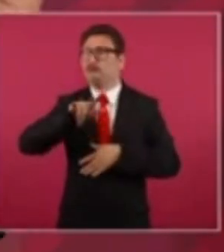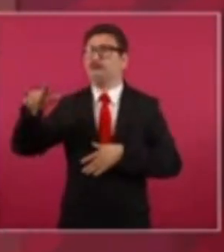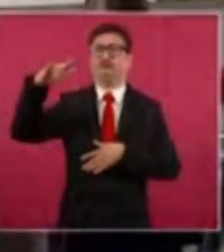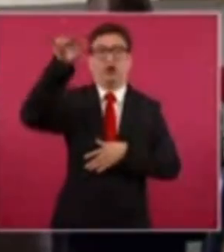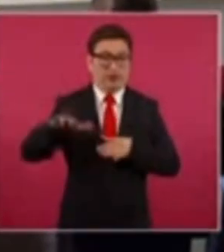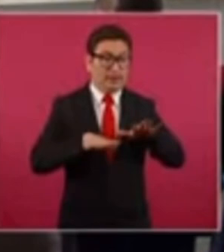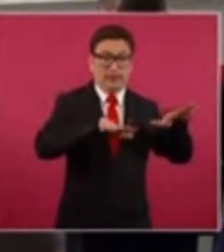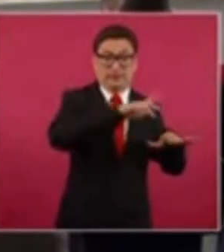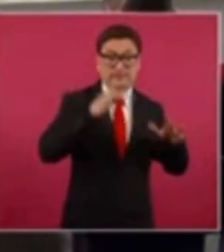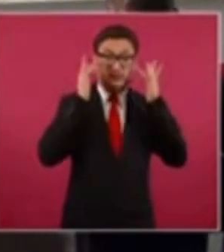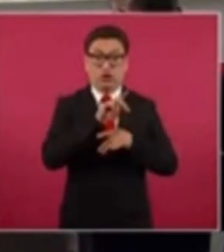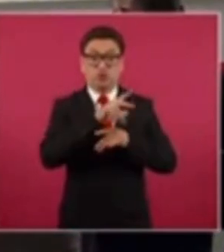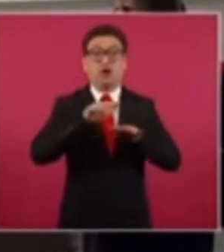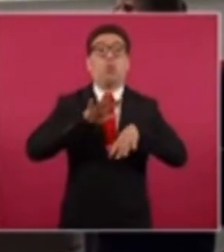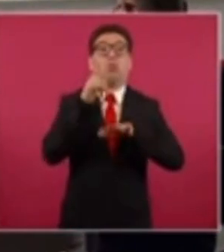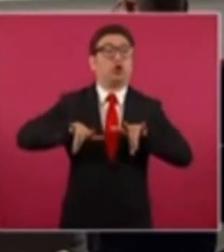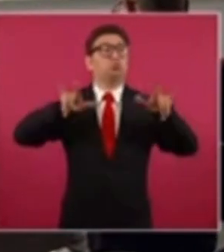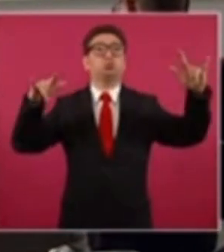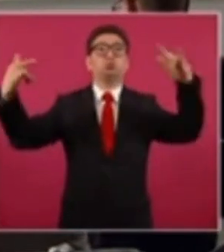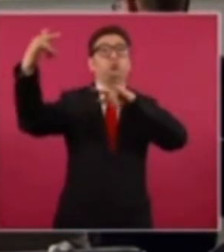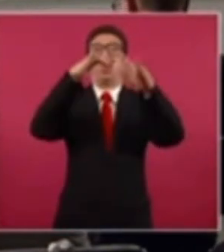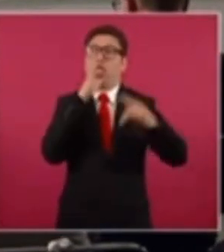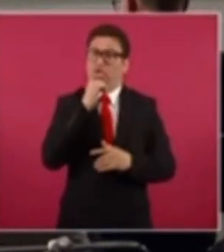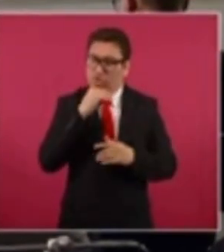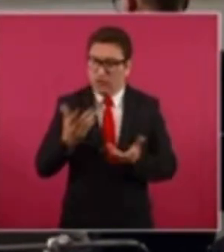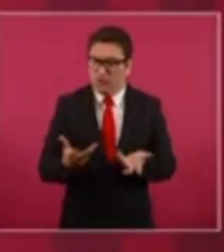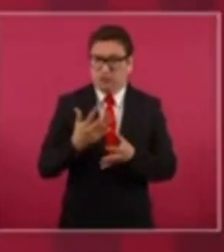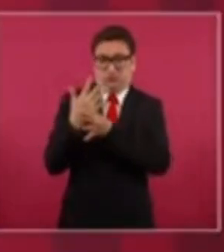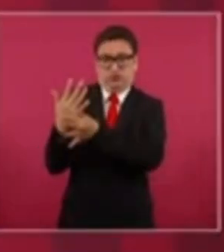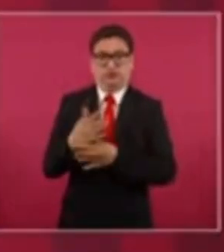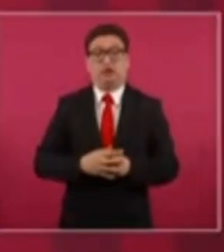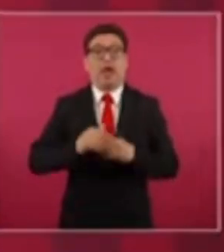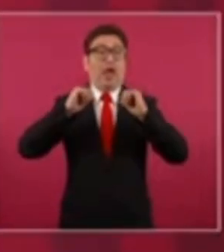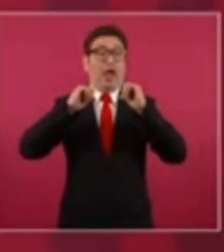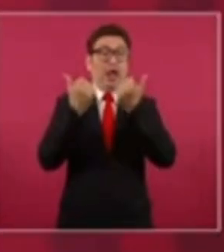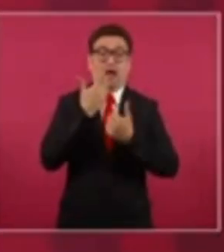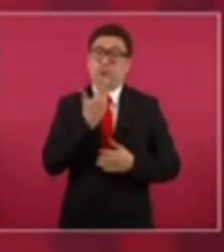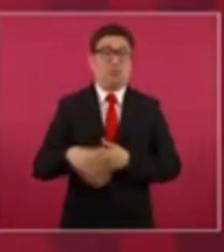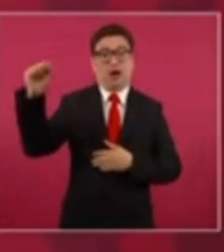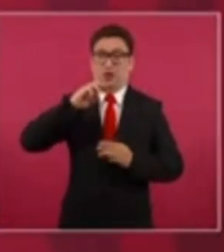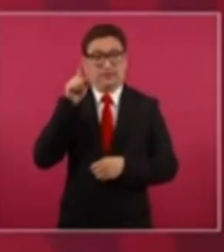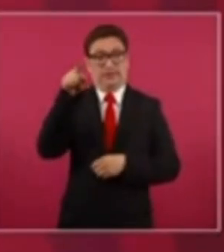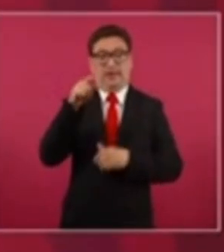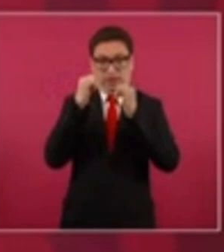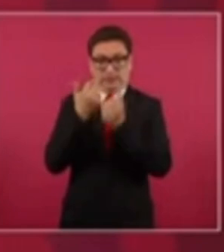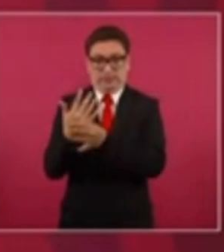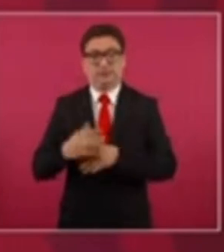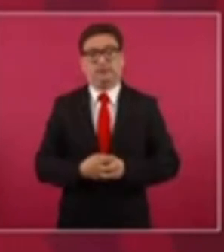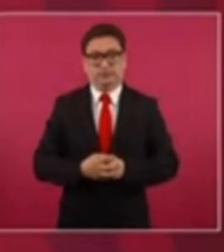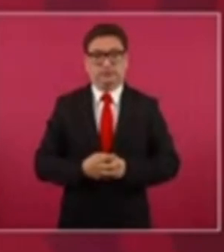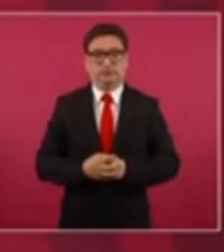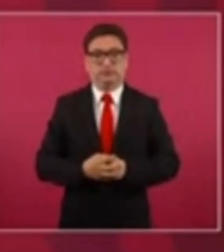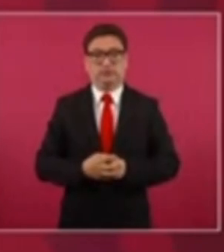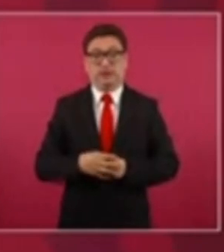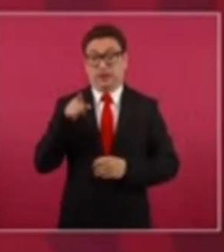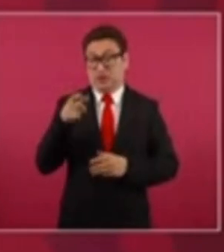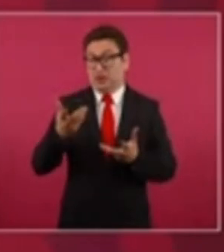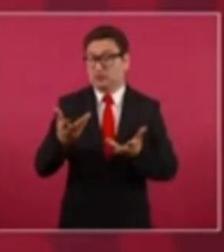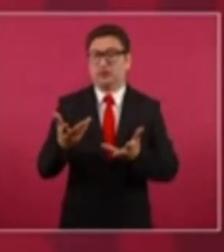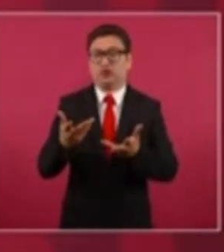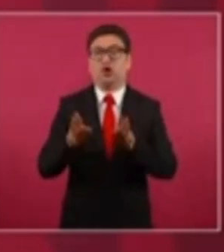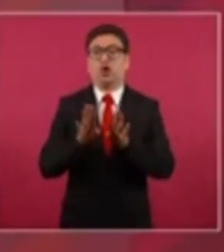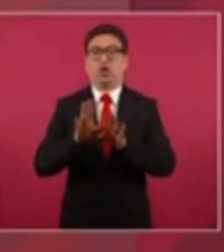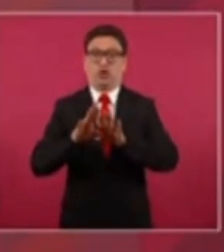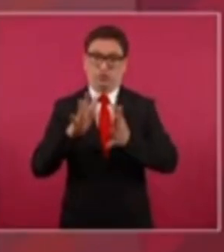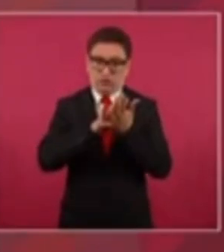al construirse el nuevo aeropuerto, porque había invasión del espacio aéreo, la asociación más famosa del mundo estaba actuando de